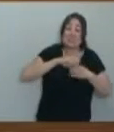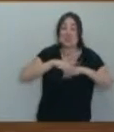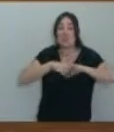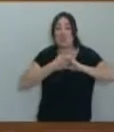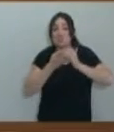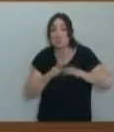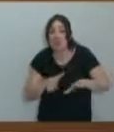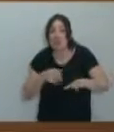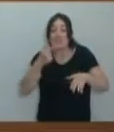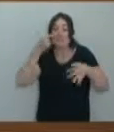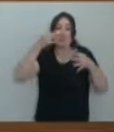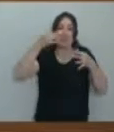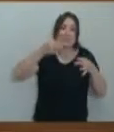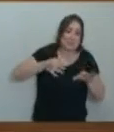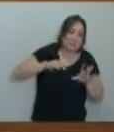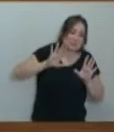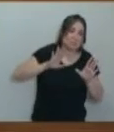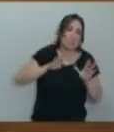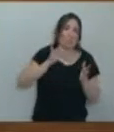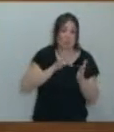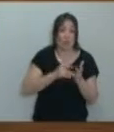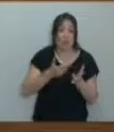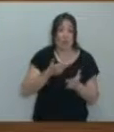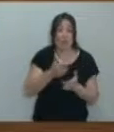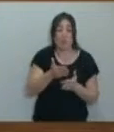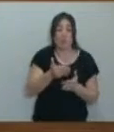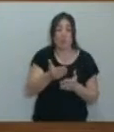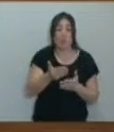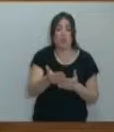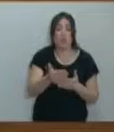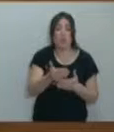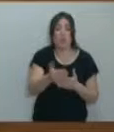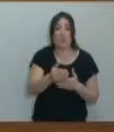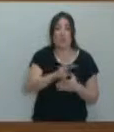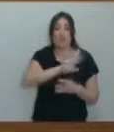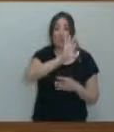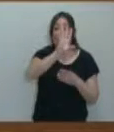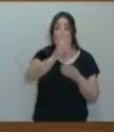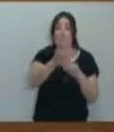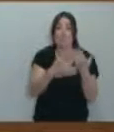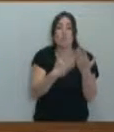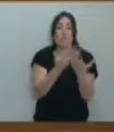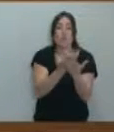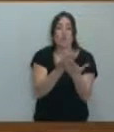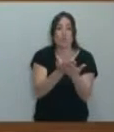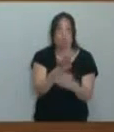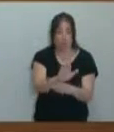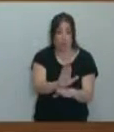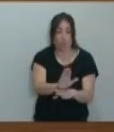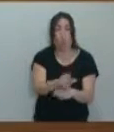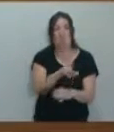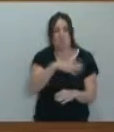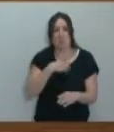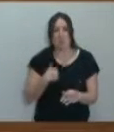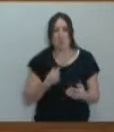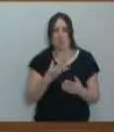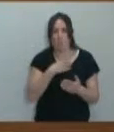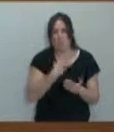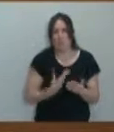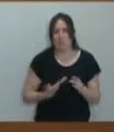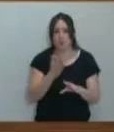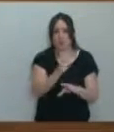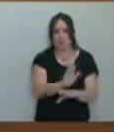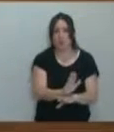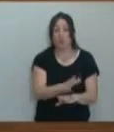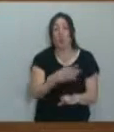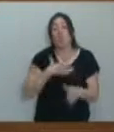los voy a traer el día de la moción. No los he traído porque realmente no conocía de la existencia de ese informe del Consejo Consultivo. A lo mejor al Consejo Consultivo